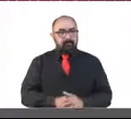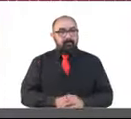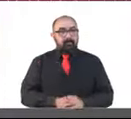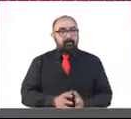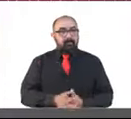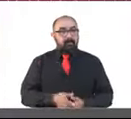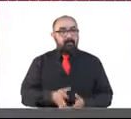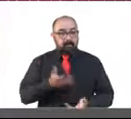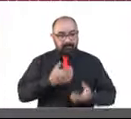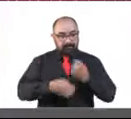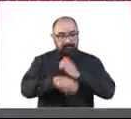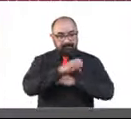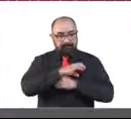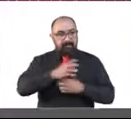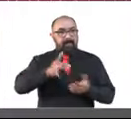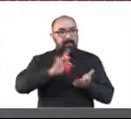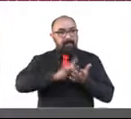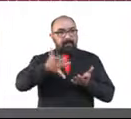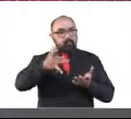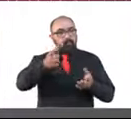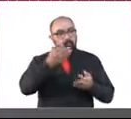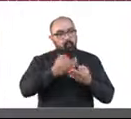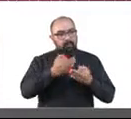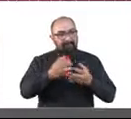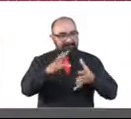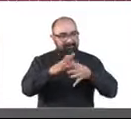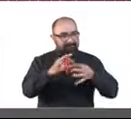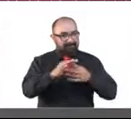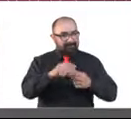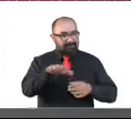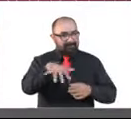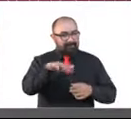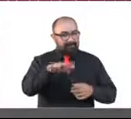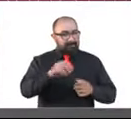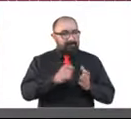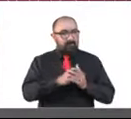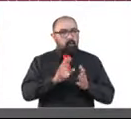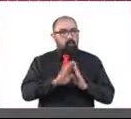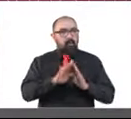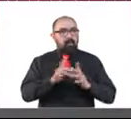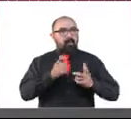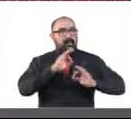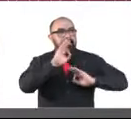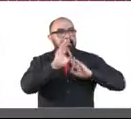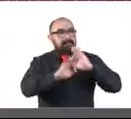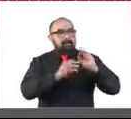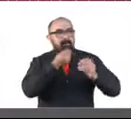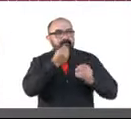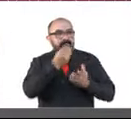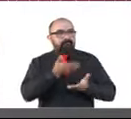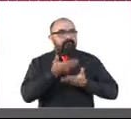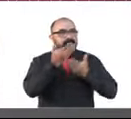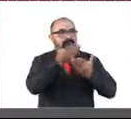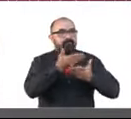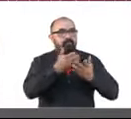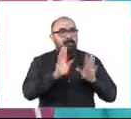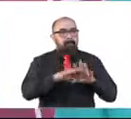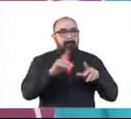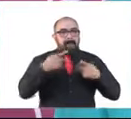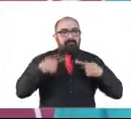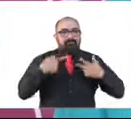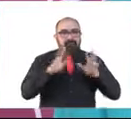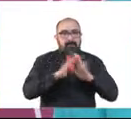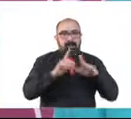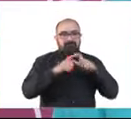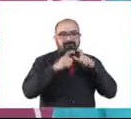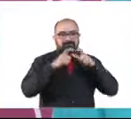Claudia, qué bueno que haces la mención de que tenemos la responsabilidad de alimentar a una población que está en constante crecimiento. Bueno,